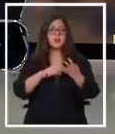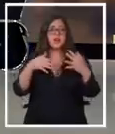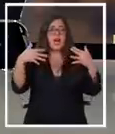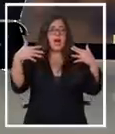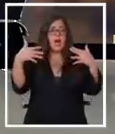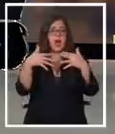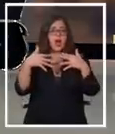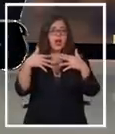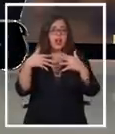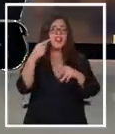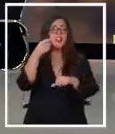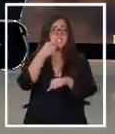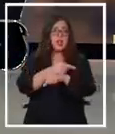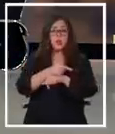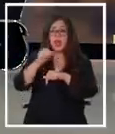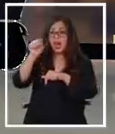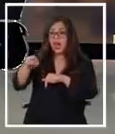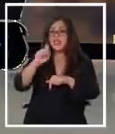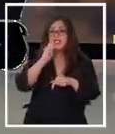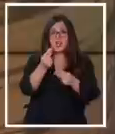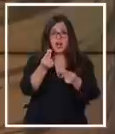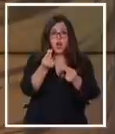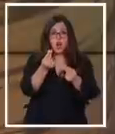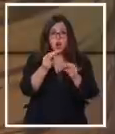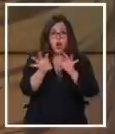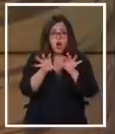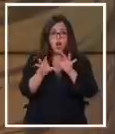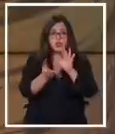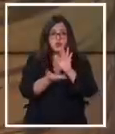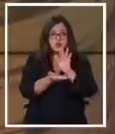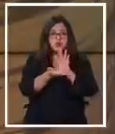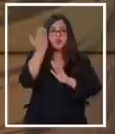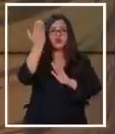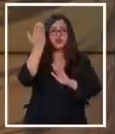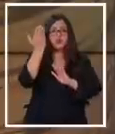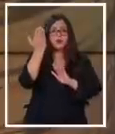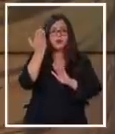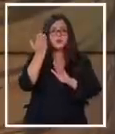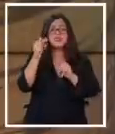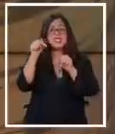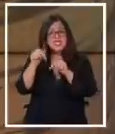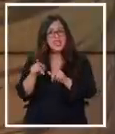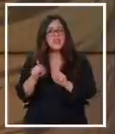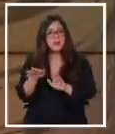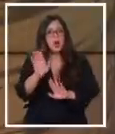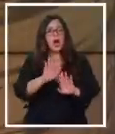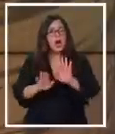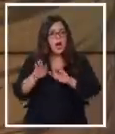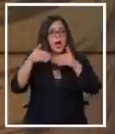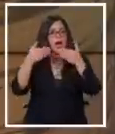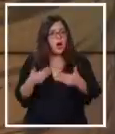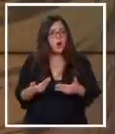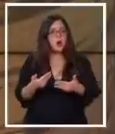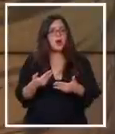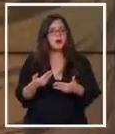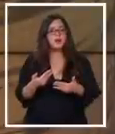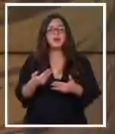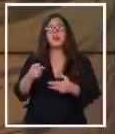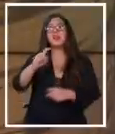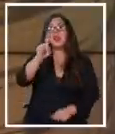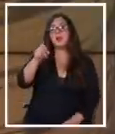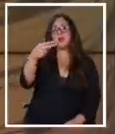brutal tenemos que cuidarnos de que eso no suceda por lo tanto ante tu pregunta